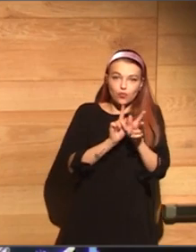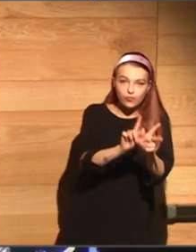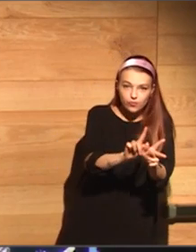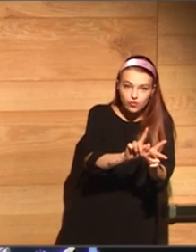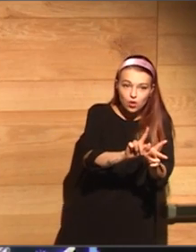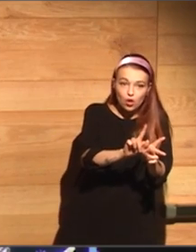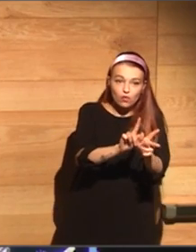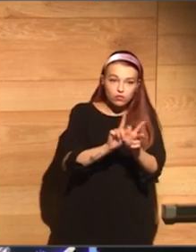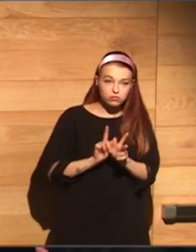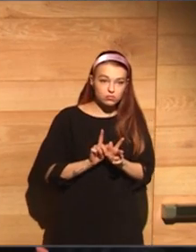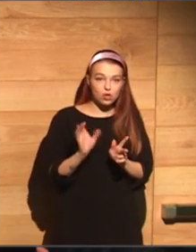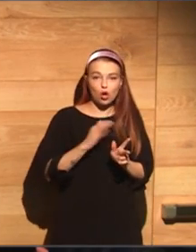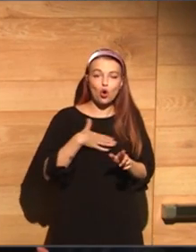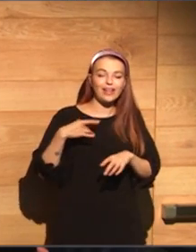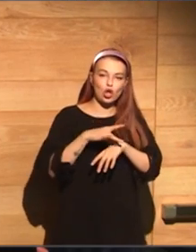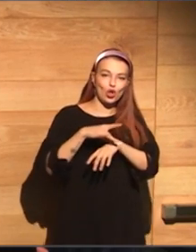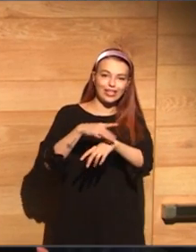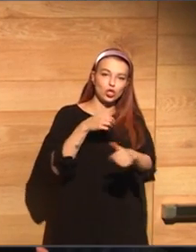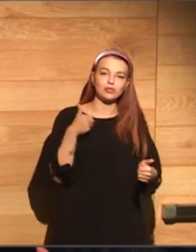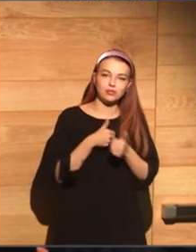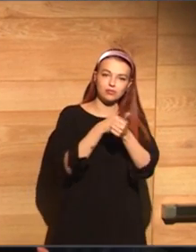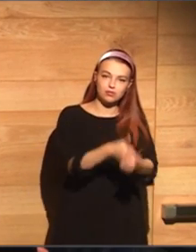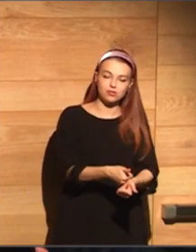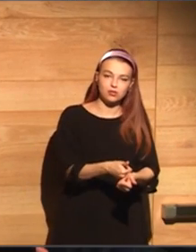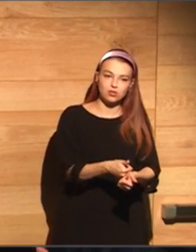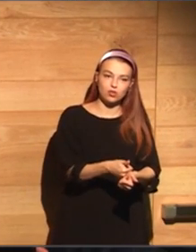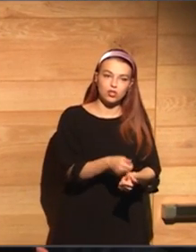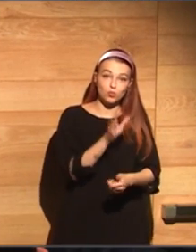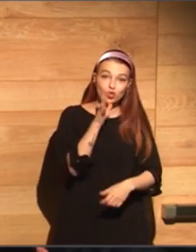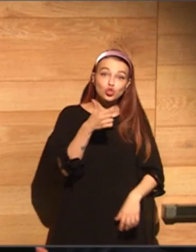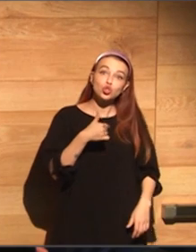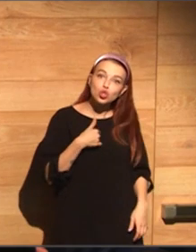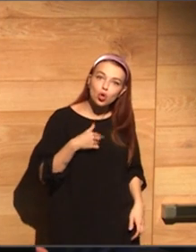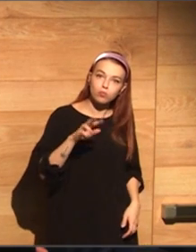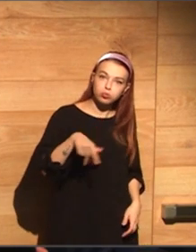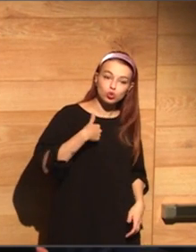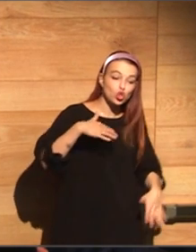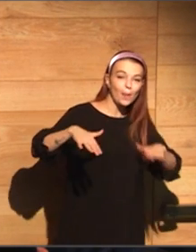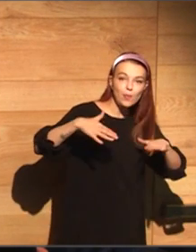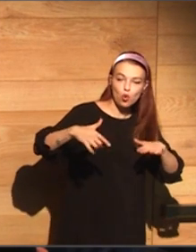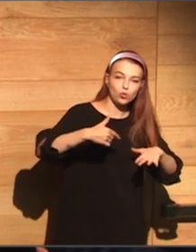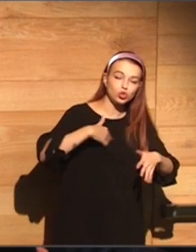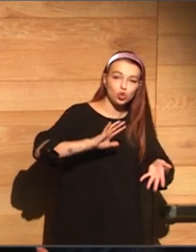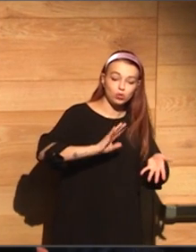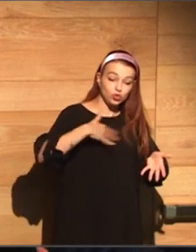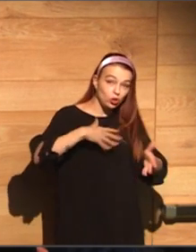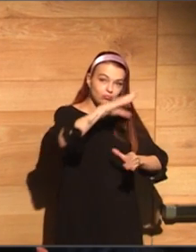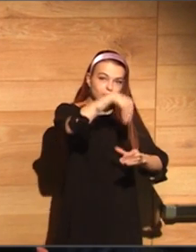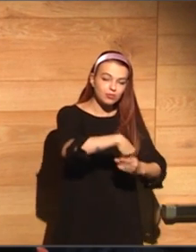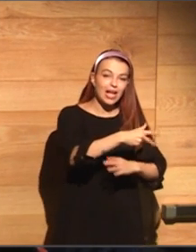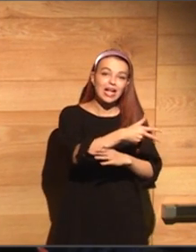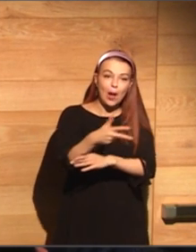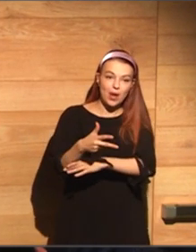quiero seguirlos yo. A eso se refería. Uso tanto las vías porque soy yo moviéndome. Pero él no empieza con la cámara, sino que